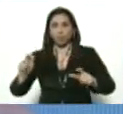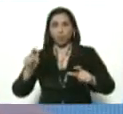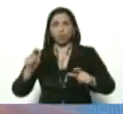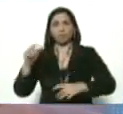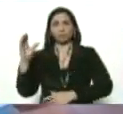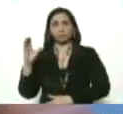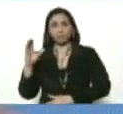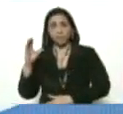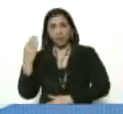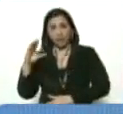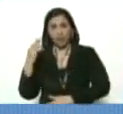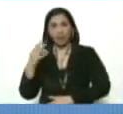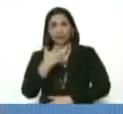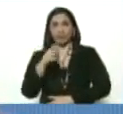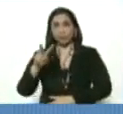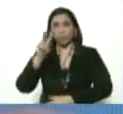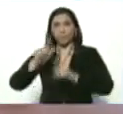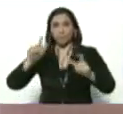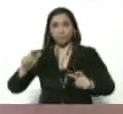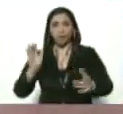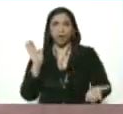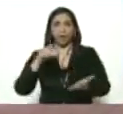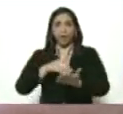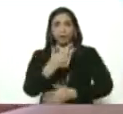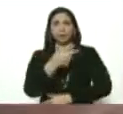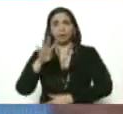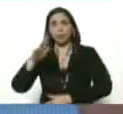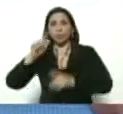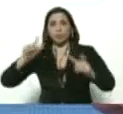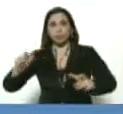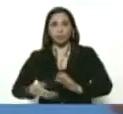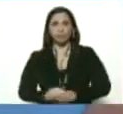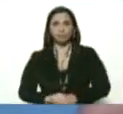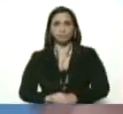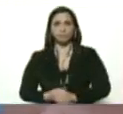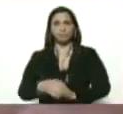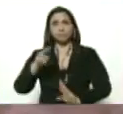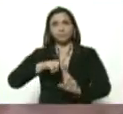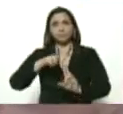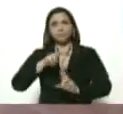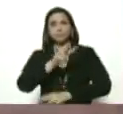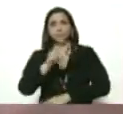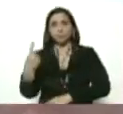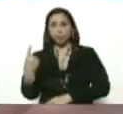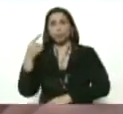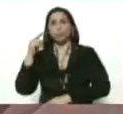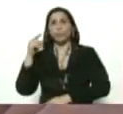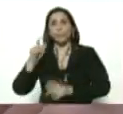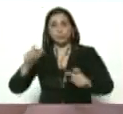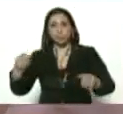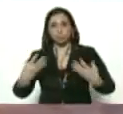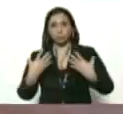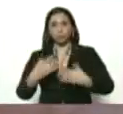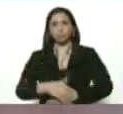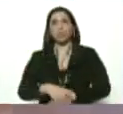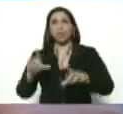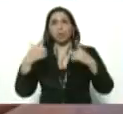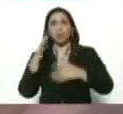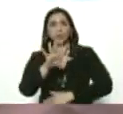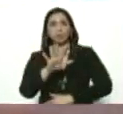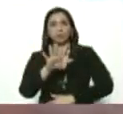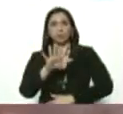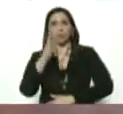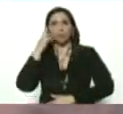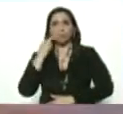capital 32 casos aragua 34 casos táchira 21 casos la guaira 5 casos